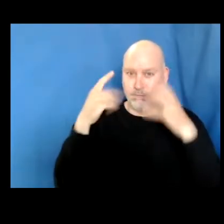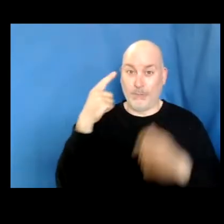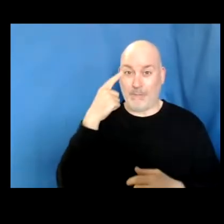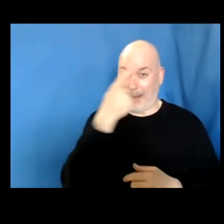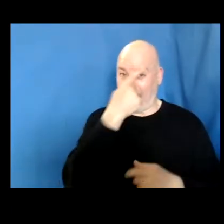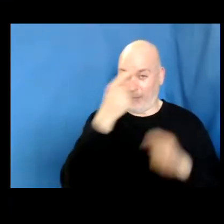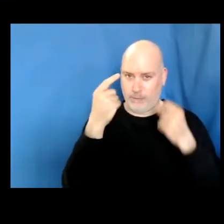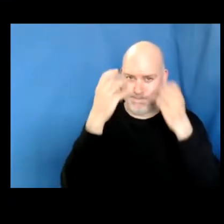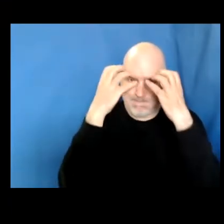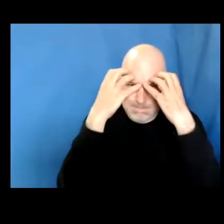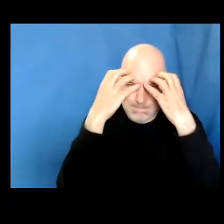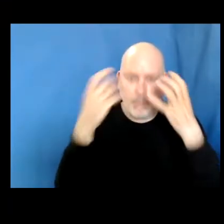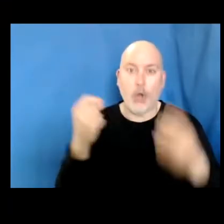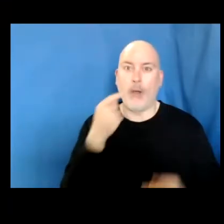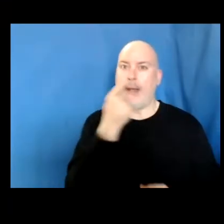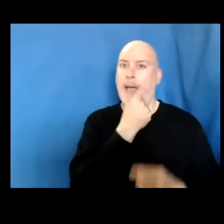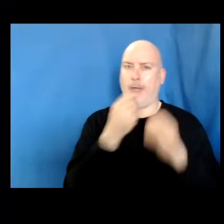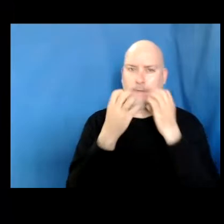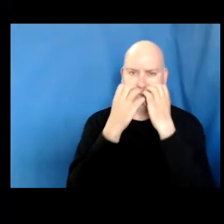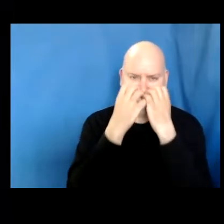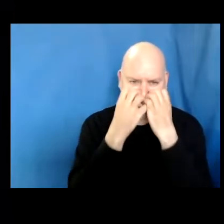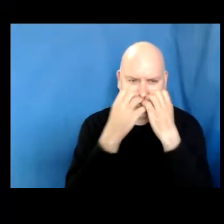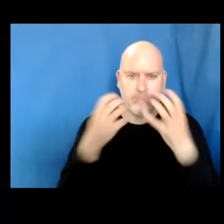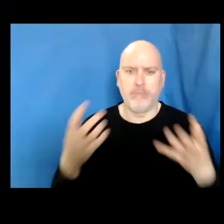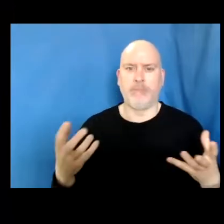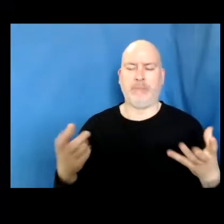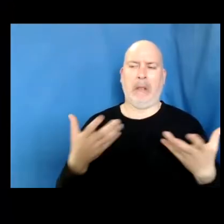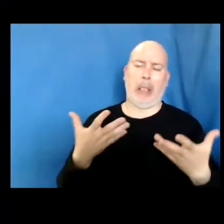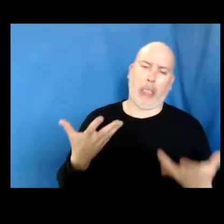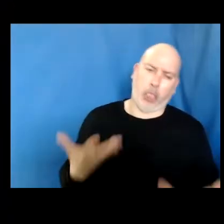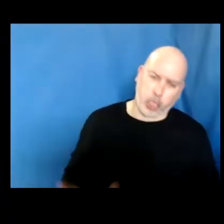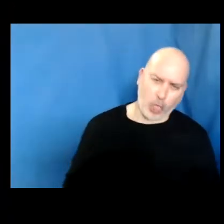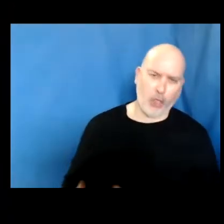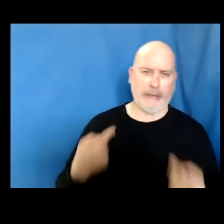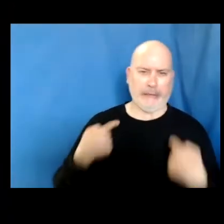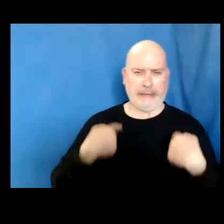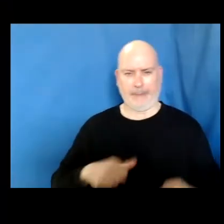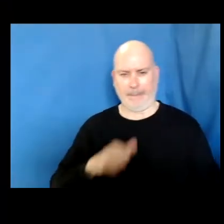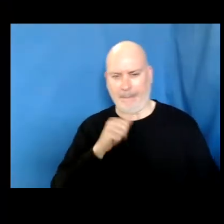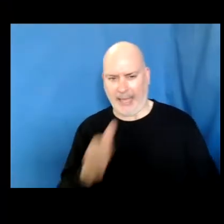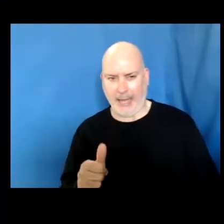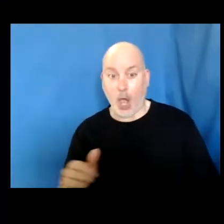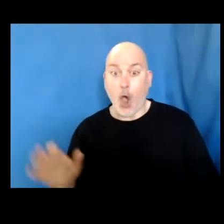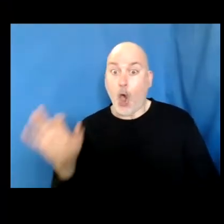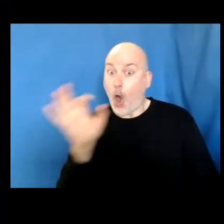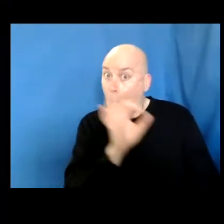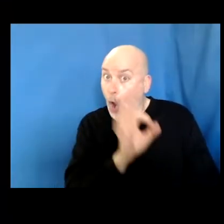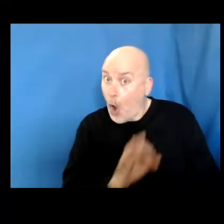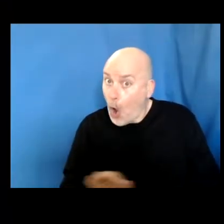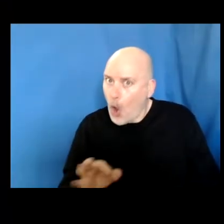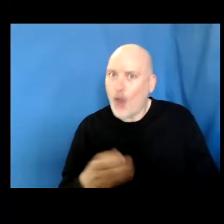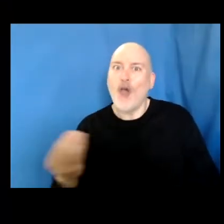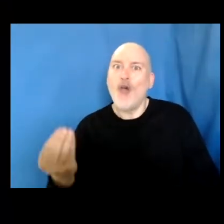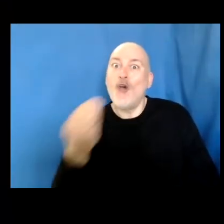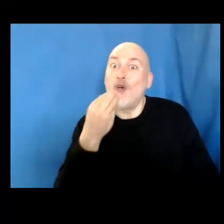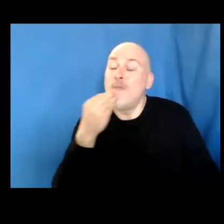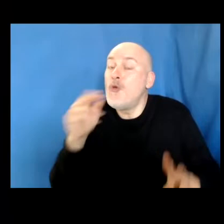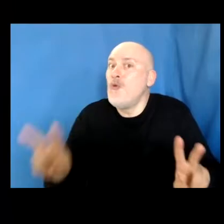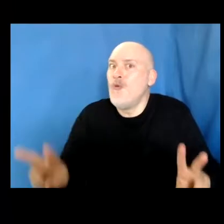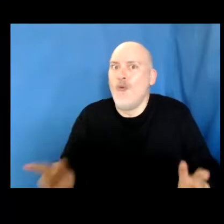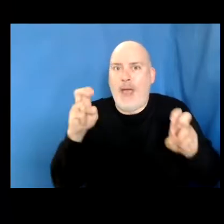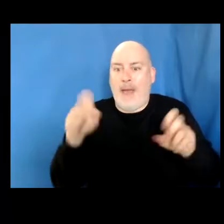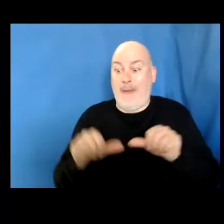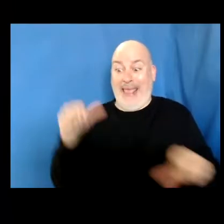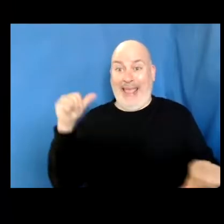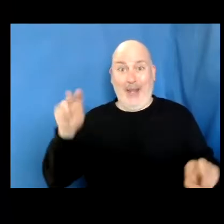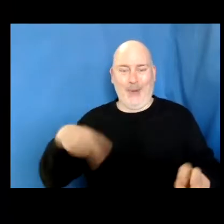labios, o si el niño se encuentra decaído y se encuentra mal, o bien si lo relacionamos con la ingesta de un alimento nuevo. En este